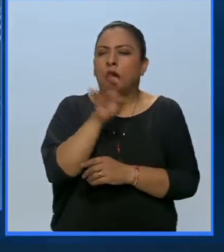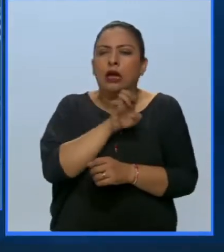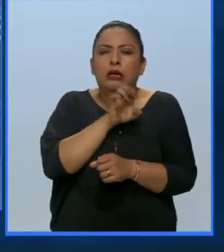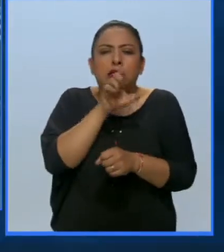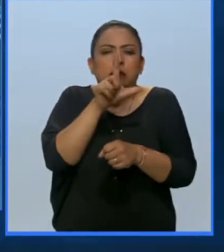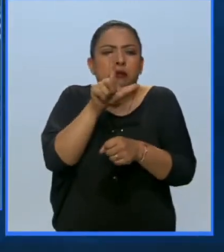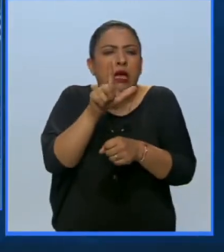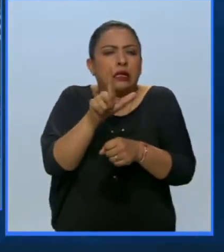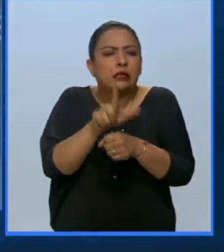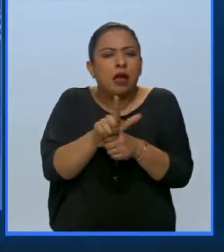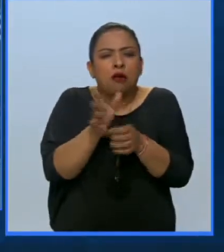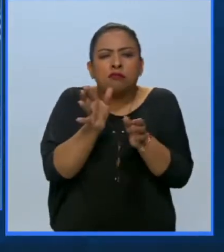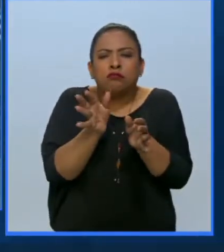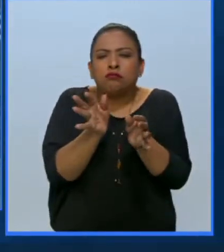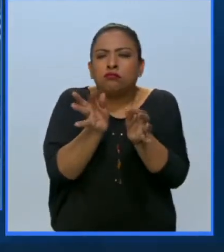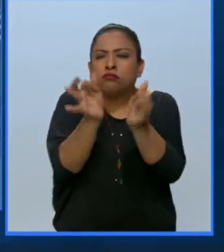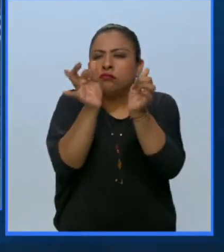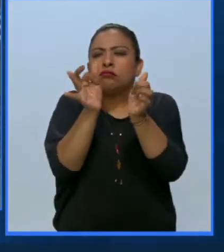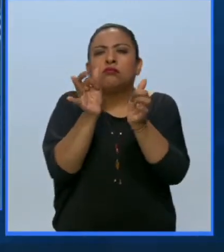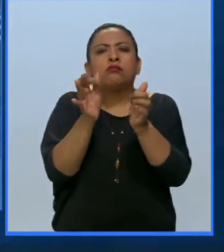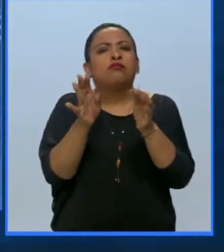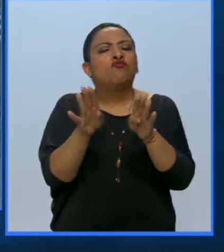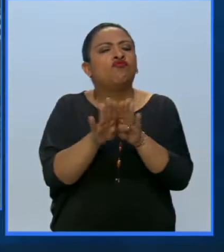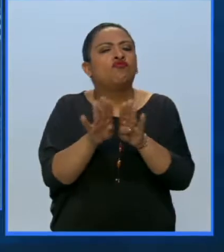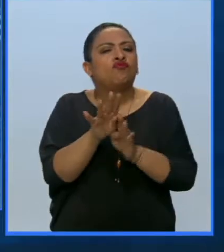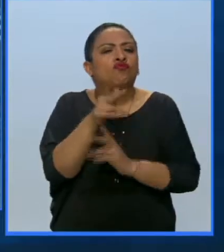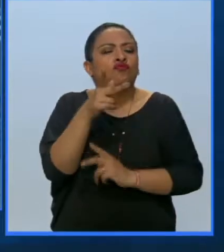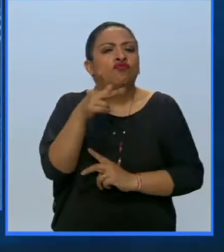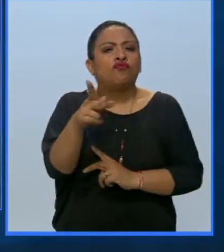especial y de una, digamos,